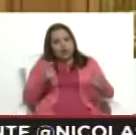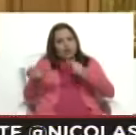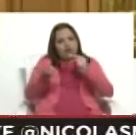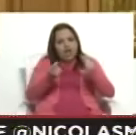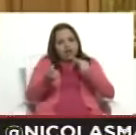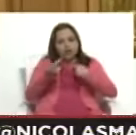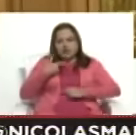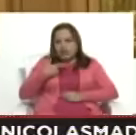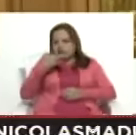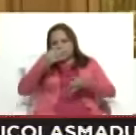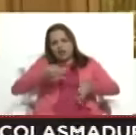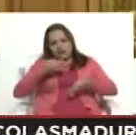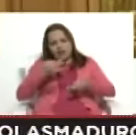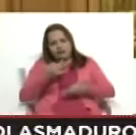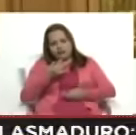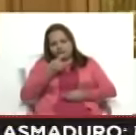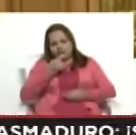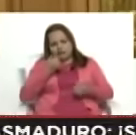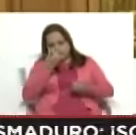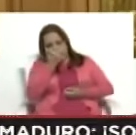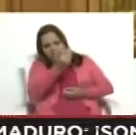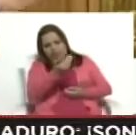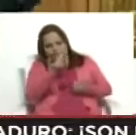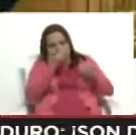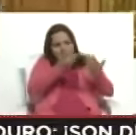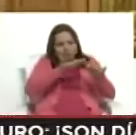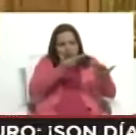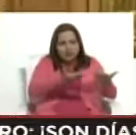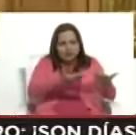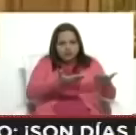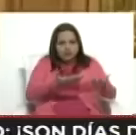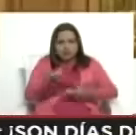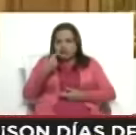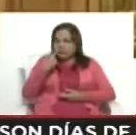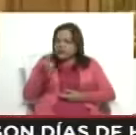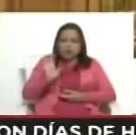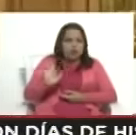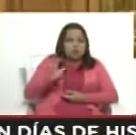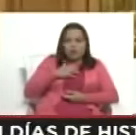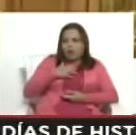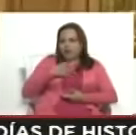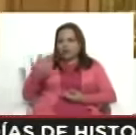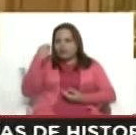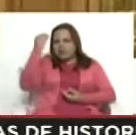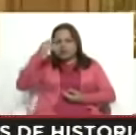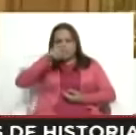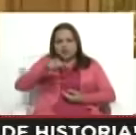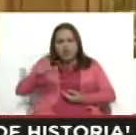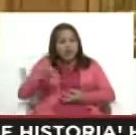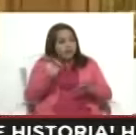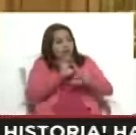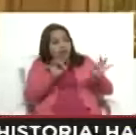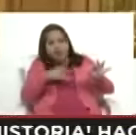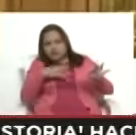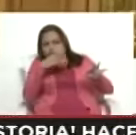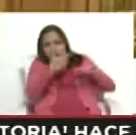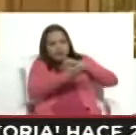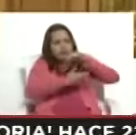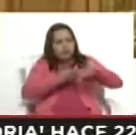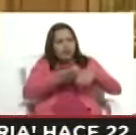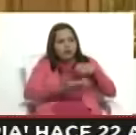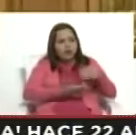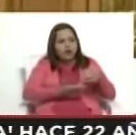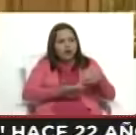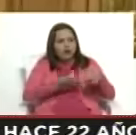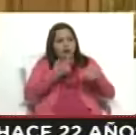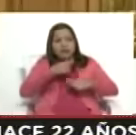Entonces yo le dije eso, no, yo no puedo hacer eso, ¿qué va a pensar la gente? ¿Que van a estar pensando nada? Yo no tengo problema, pero en